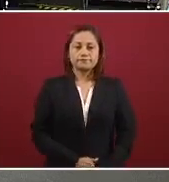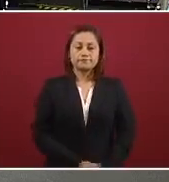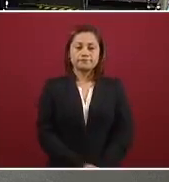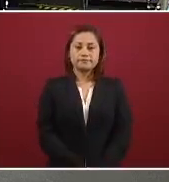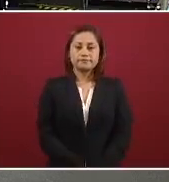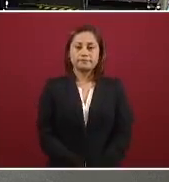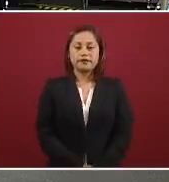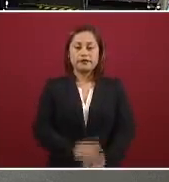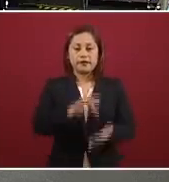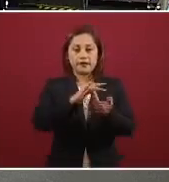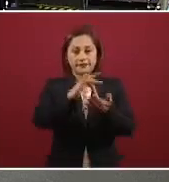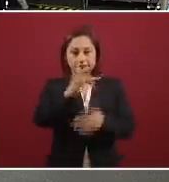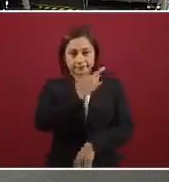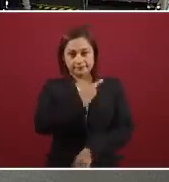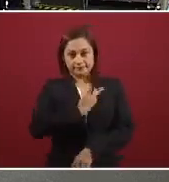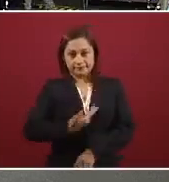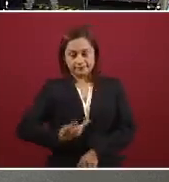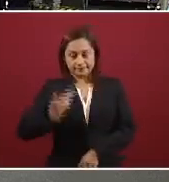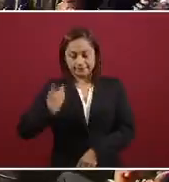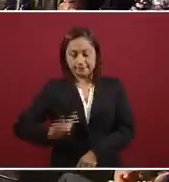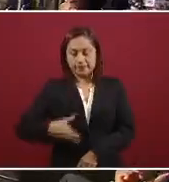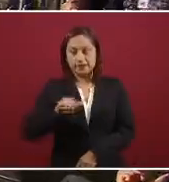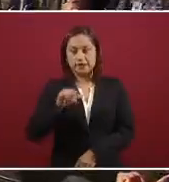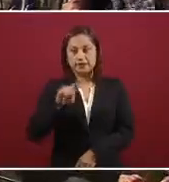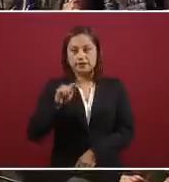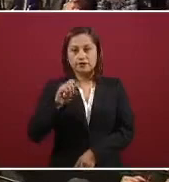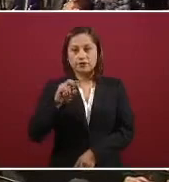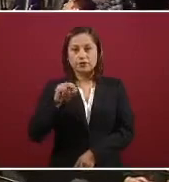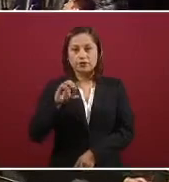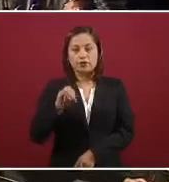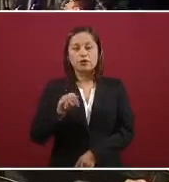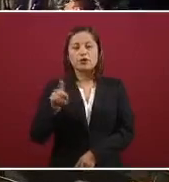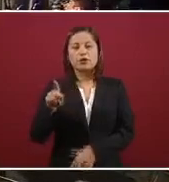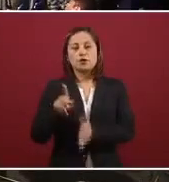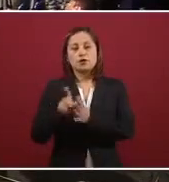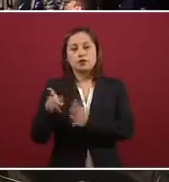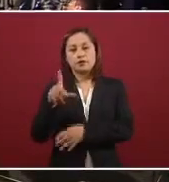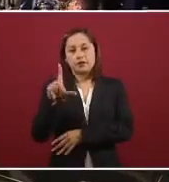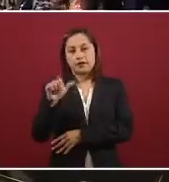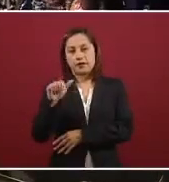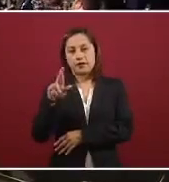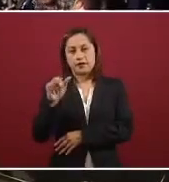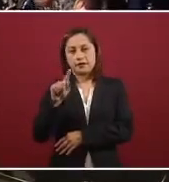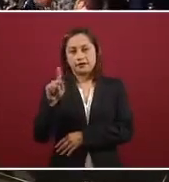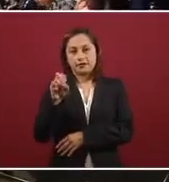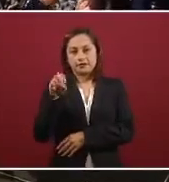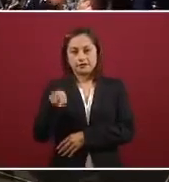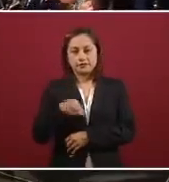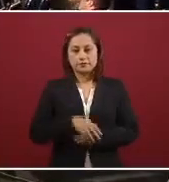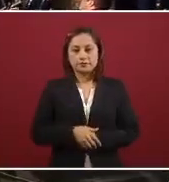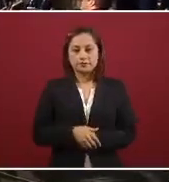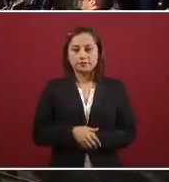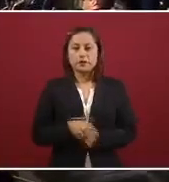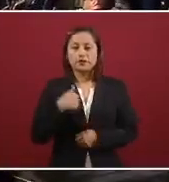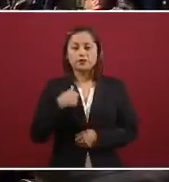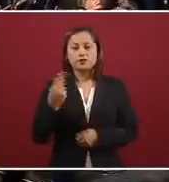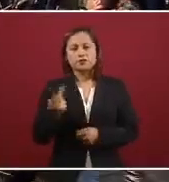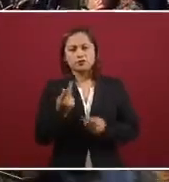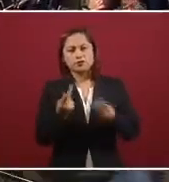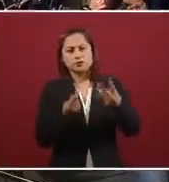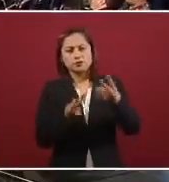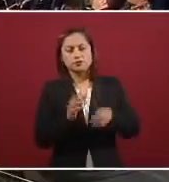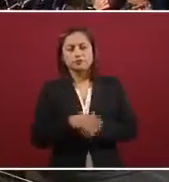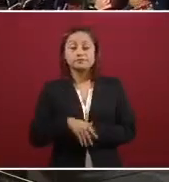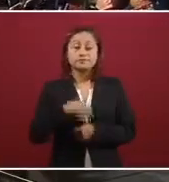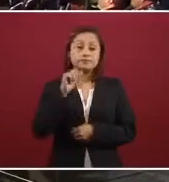Después tú. Antonio López de La Razón. Tengo un par de preguntas. El día de antier